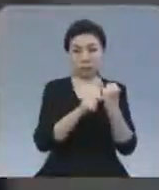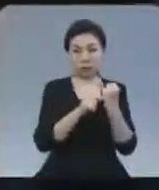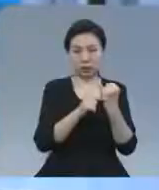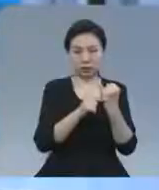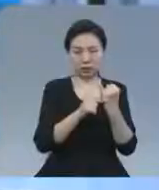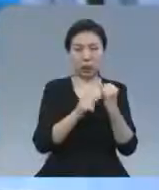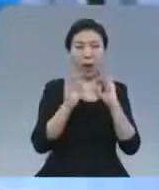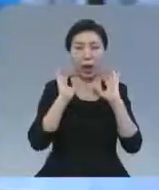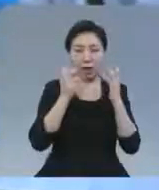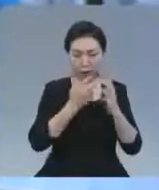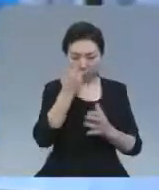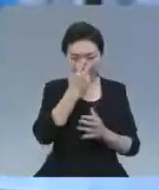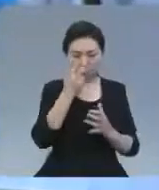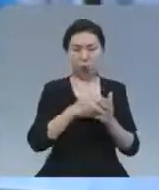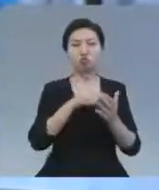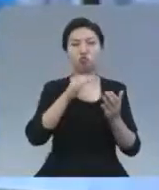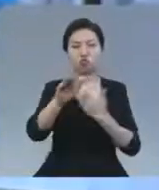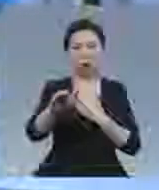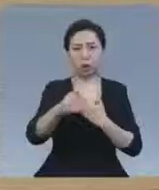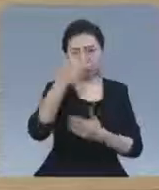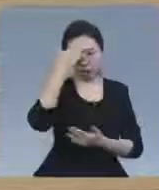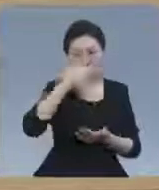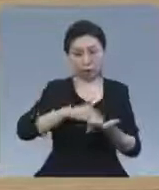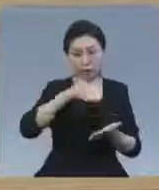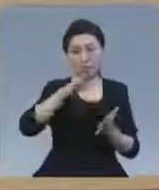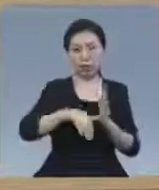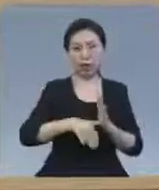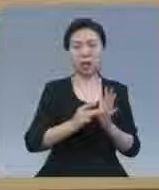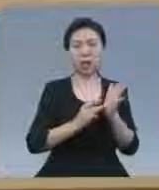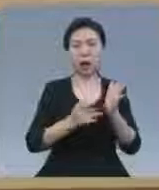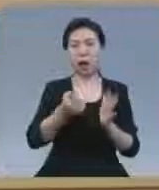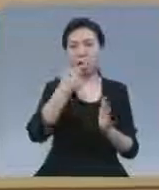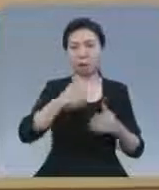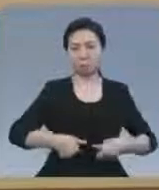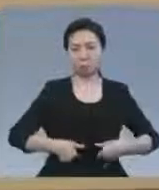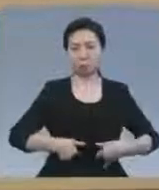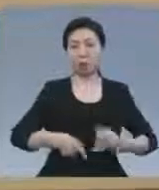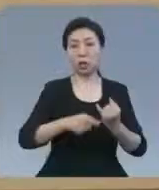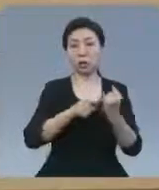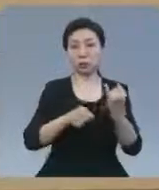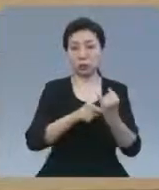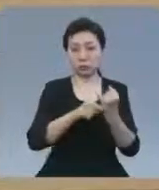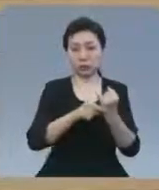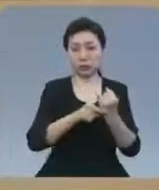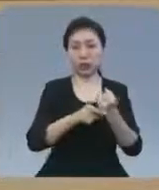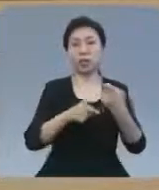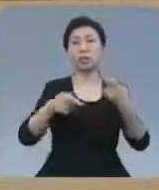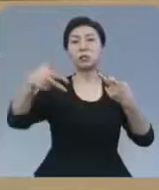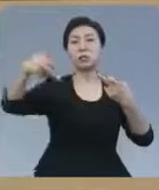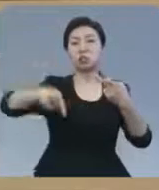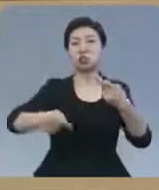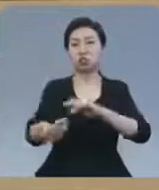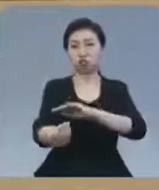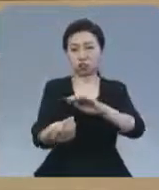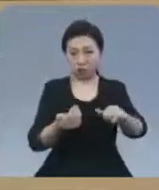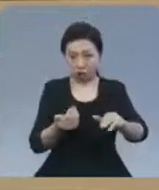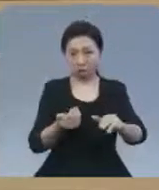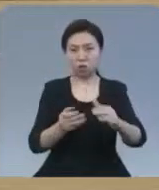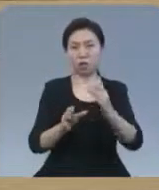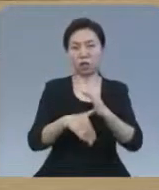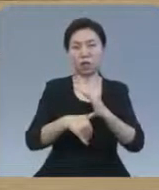descompone y no se transmite a través de la leche materna y sólo los anticuerpos pasarían al bebé para inmunizarse contra el